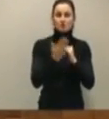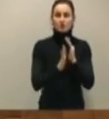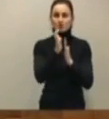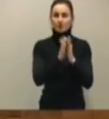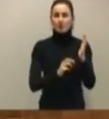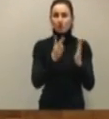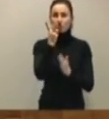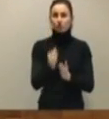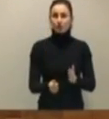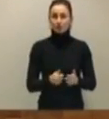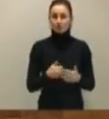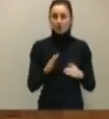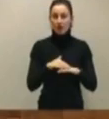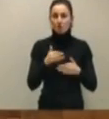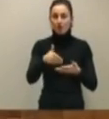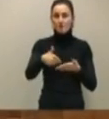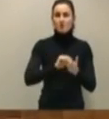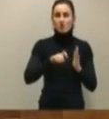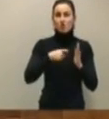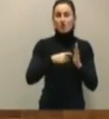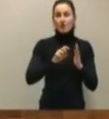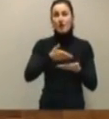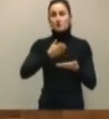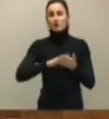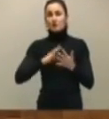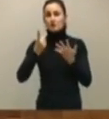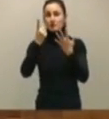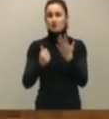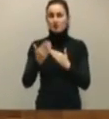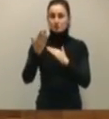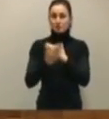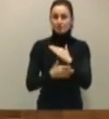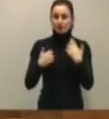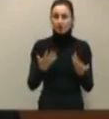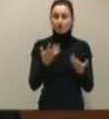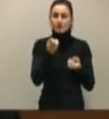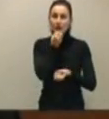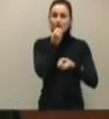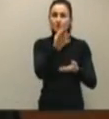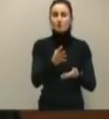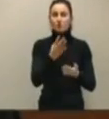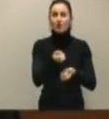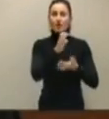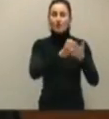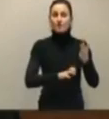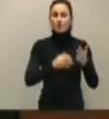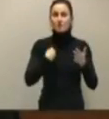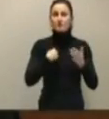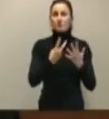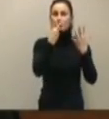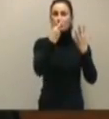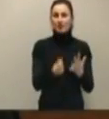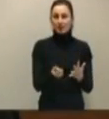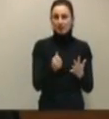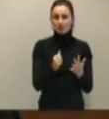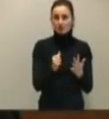días para las enmiendas de totalidad y a 6 para las parciales. Y el plazo de emisión del informe de la ponencia de 7 días, según el reglamento,